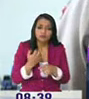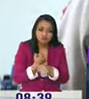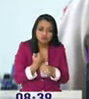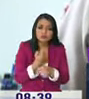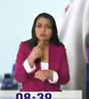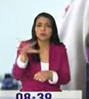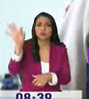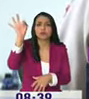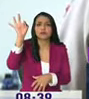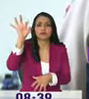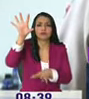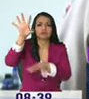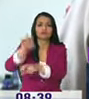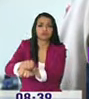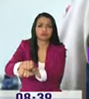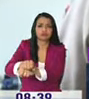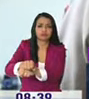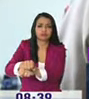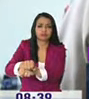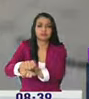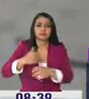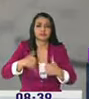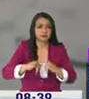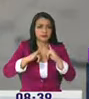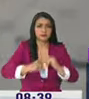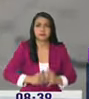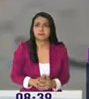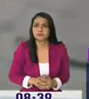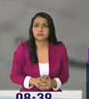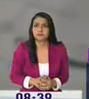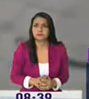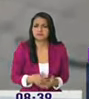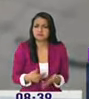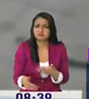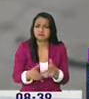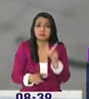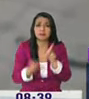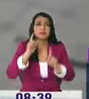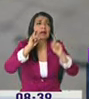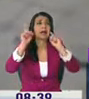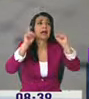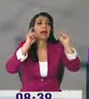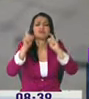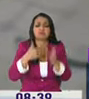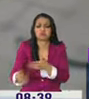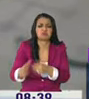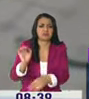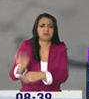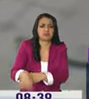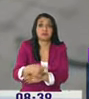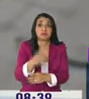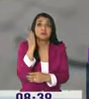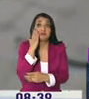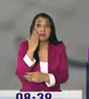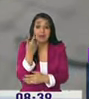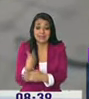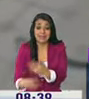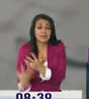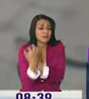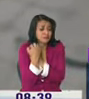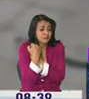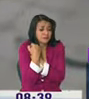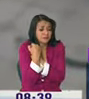la localización y captura de los individuos. No se conmueven con los ruegos y súplicas de nadie. Una madre abraza a su pequeña hija para